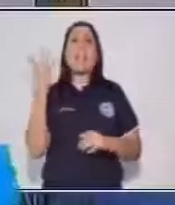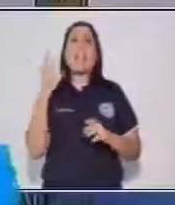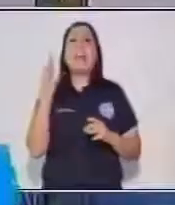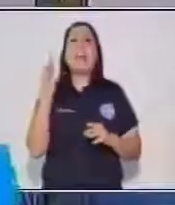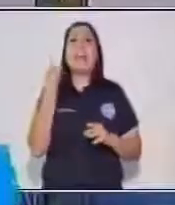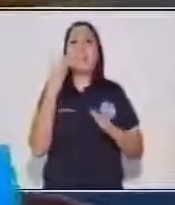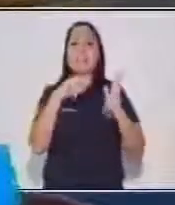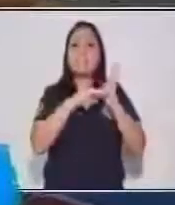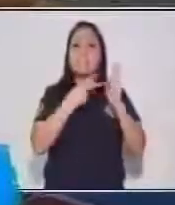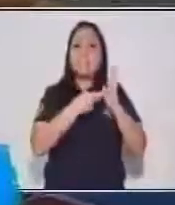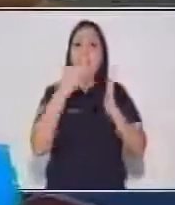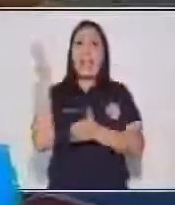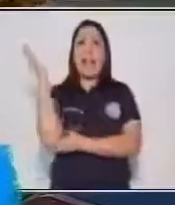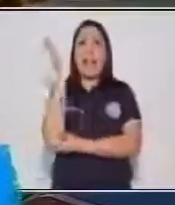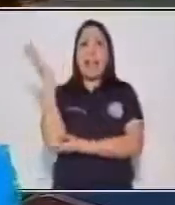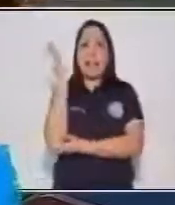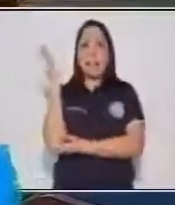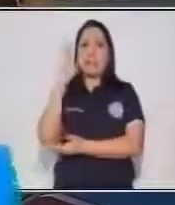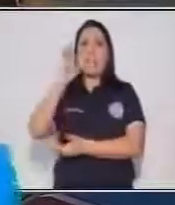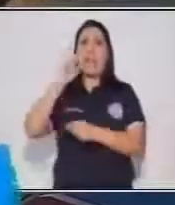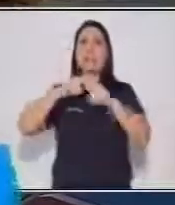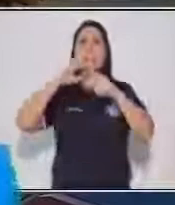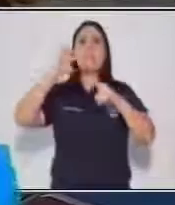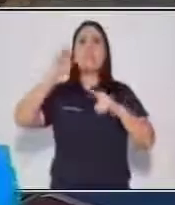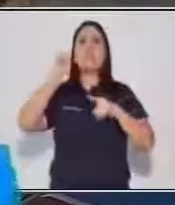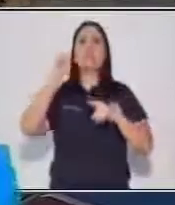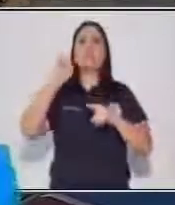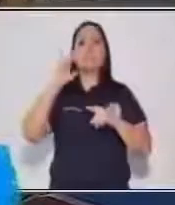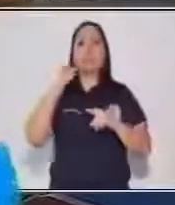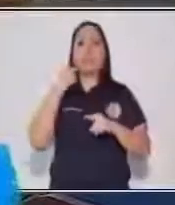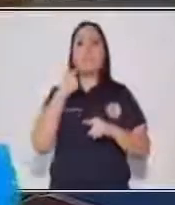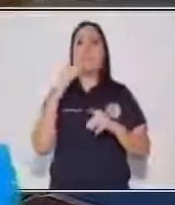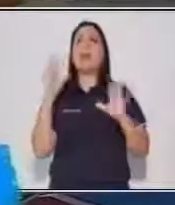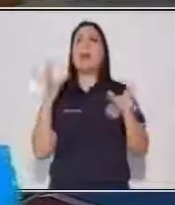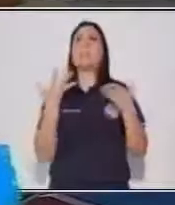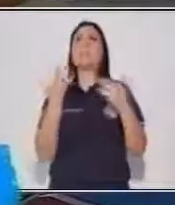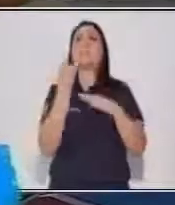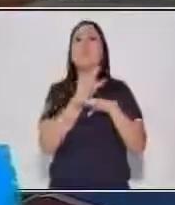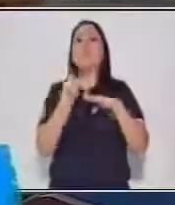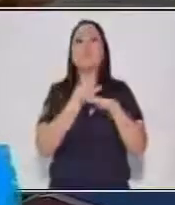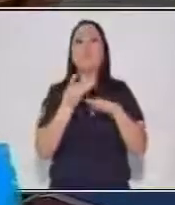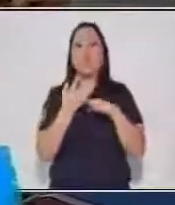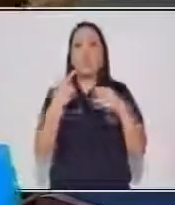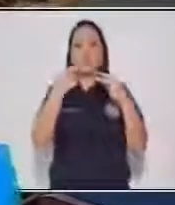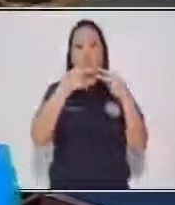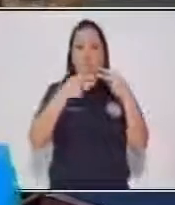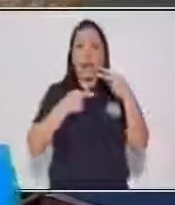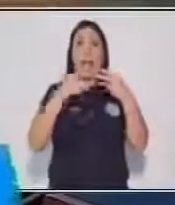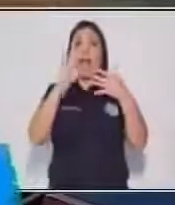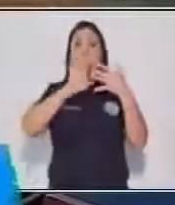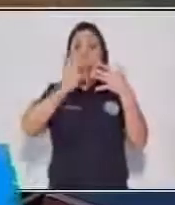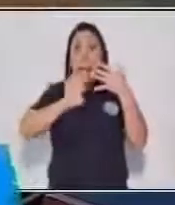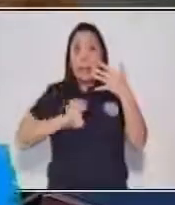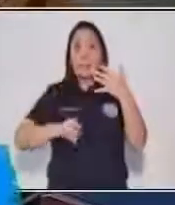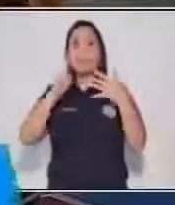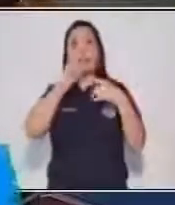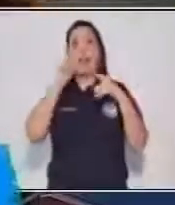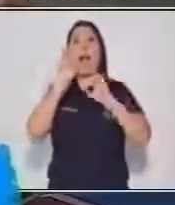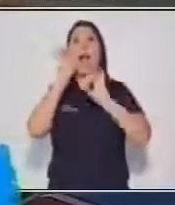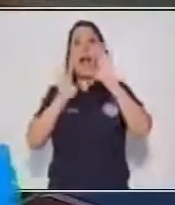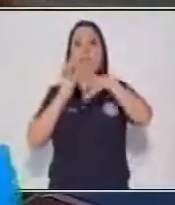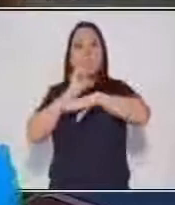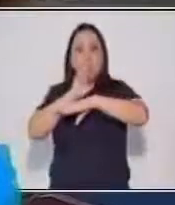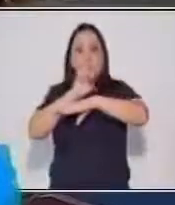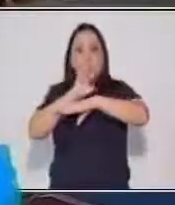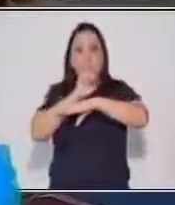qué corresponde una exposición, para qué sirve, cuáles son sus elementos y también algunas recomendaciones que se te